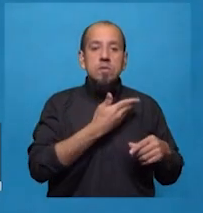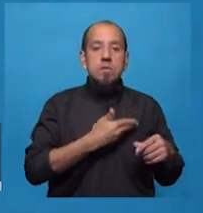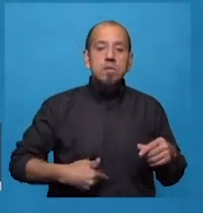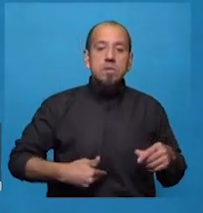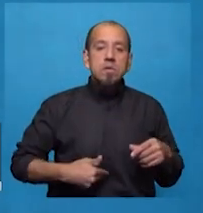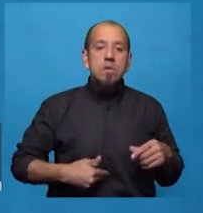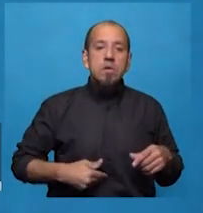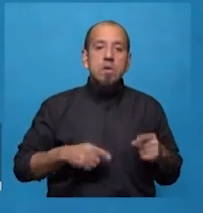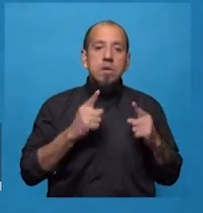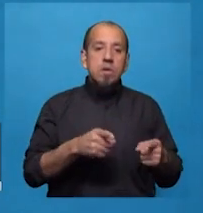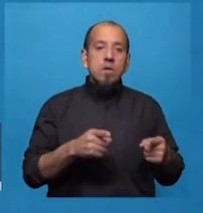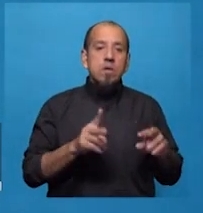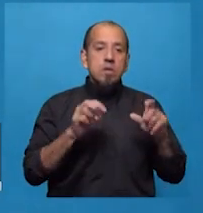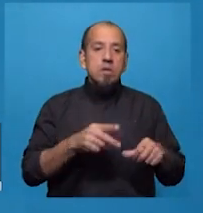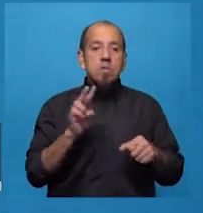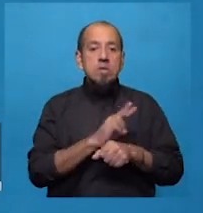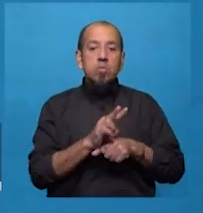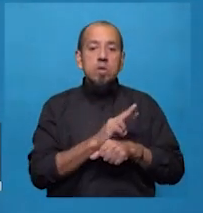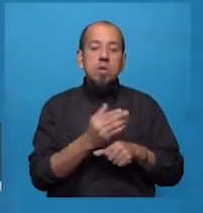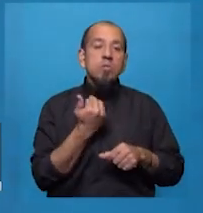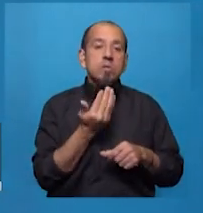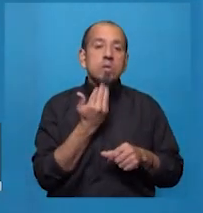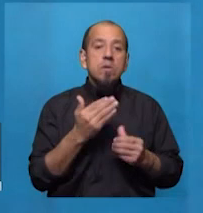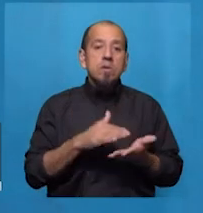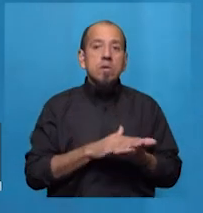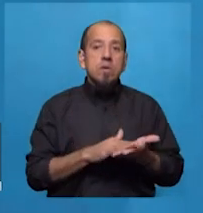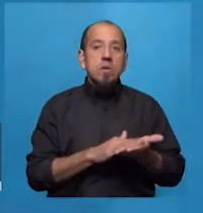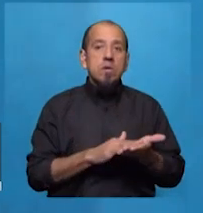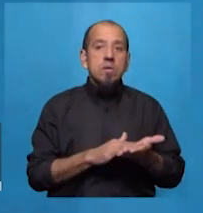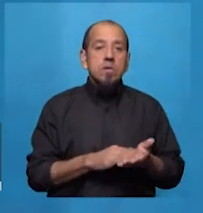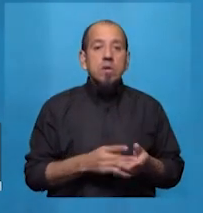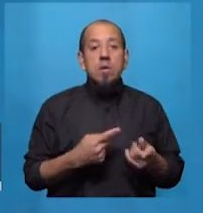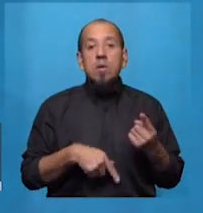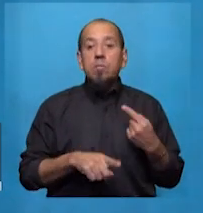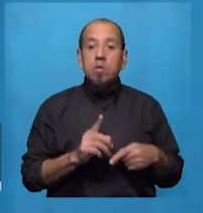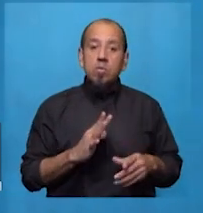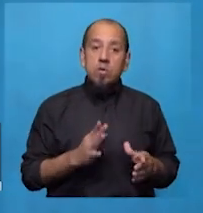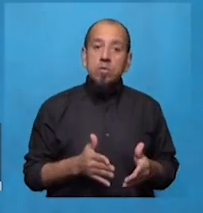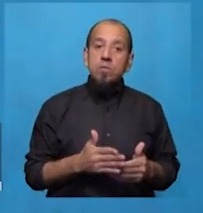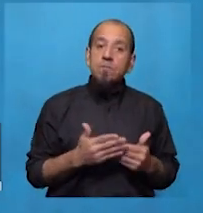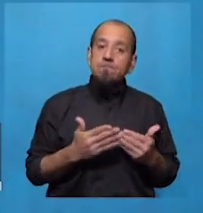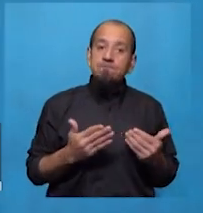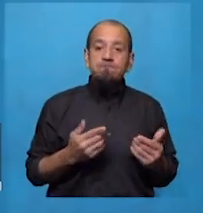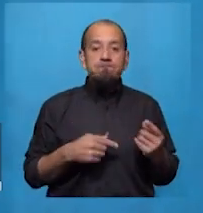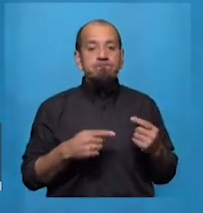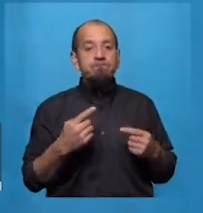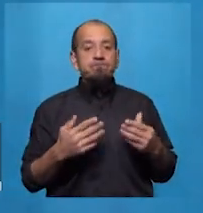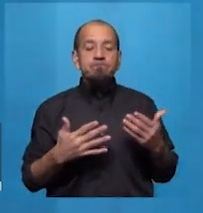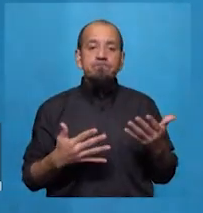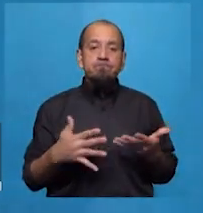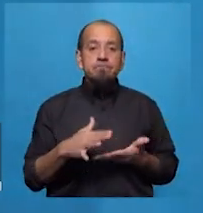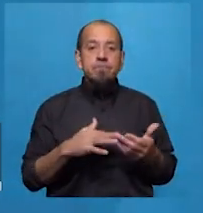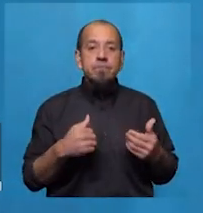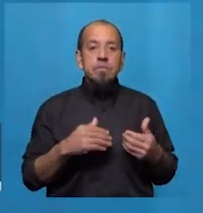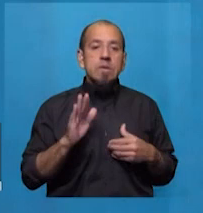no estaba especializado en temas de seguridad Ahora cuando las cosas empiezan a ir un poco no tan como